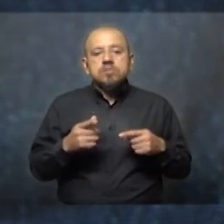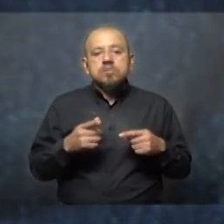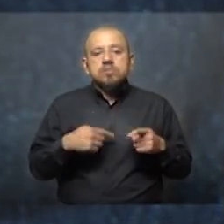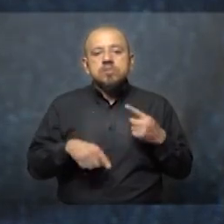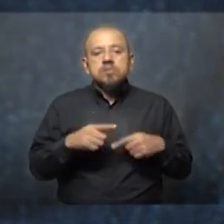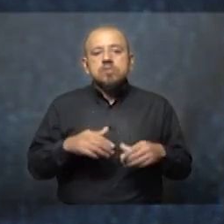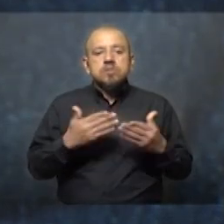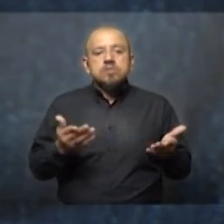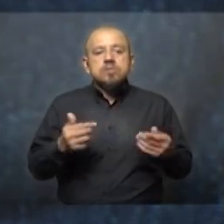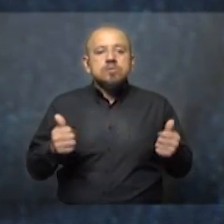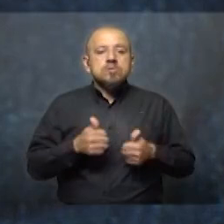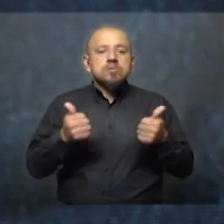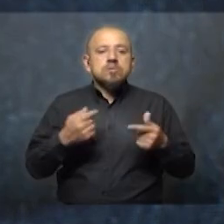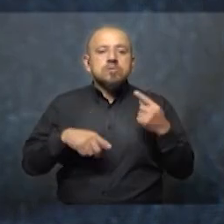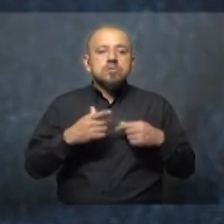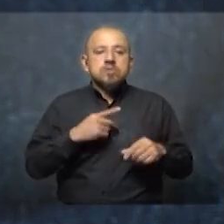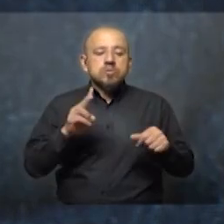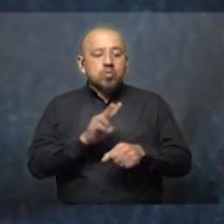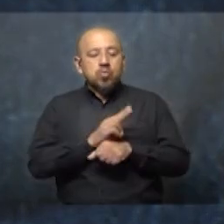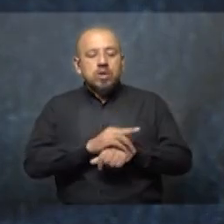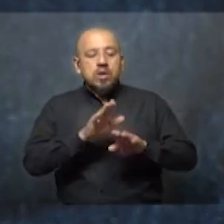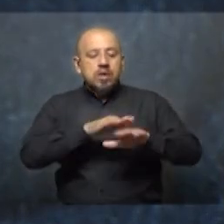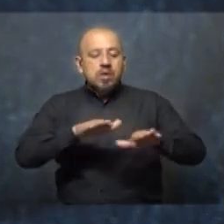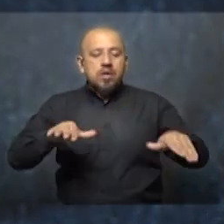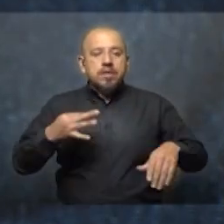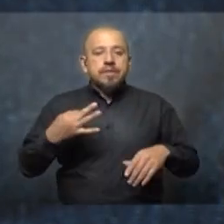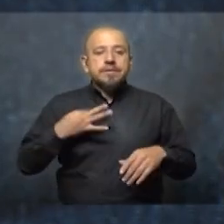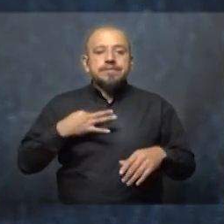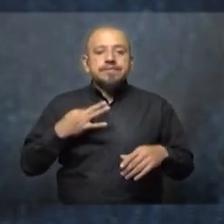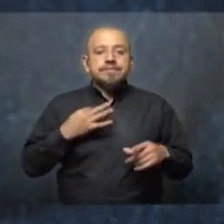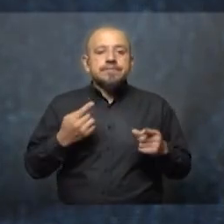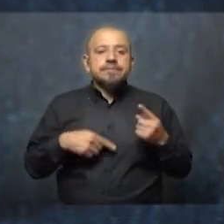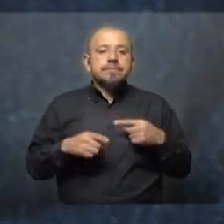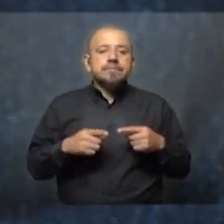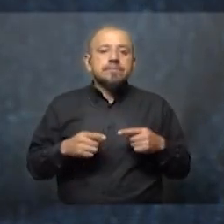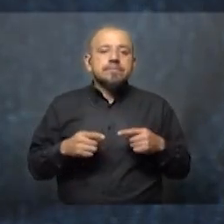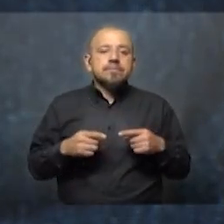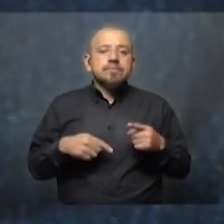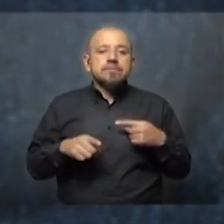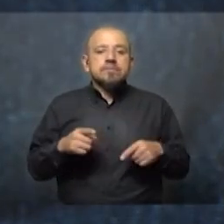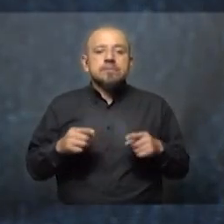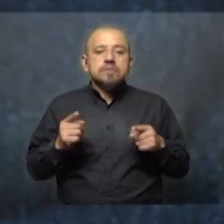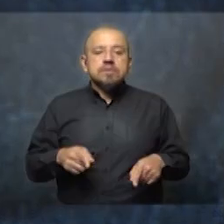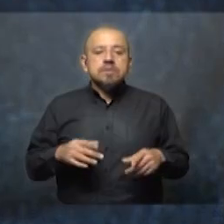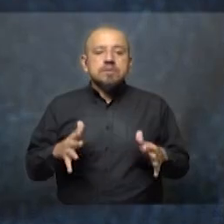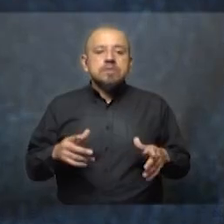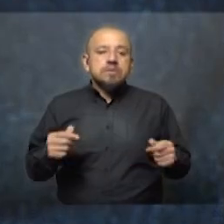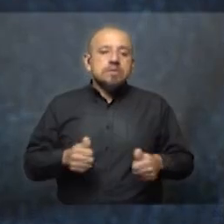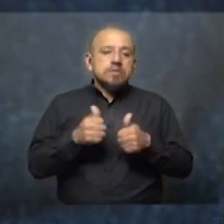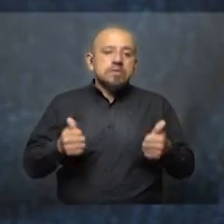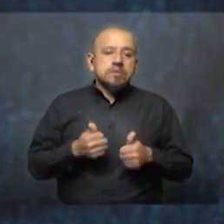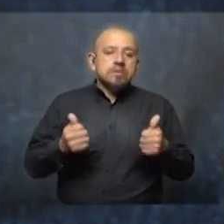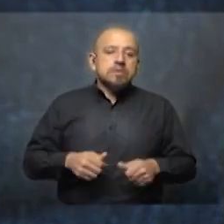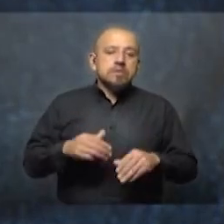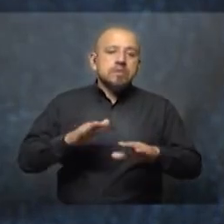este conjunto de actividades cuidar el cuerpo no y cuidar la vida no Reproducir la vida y a la vez este conjunto de actividades y